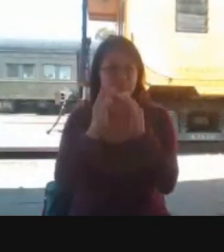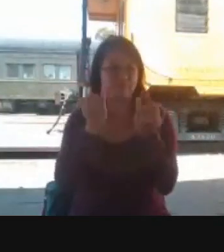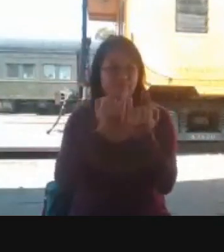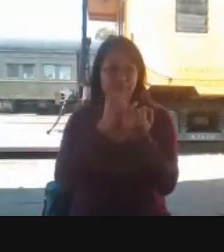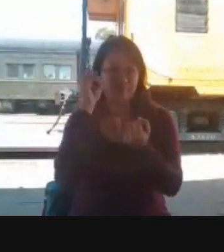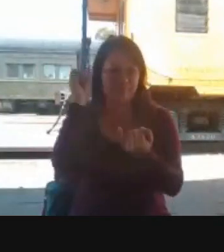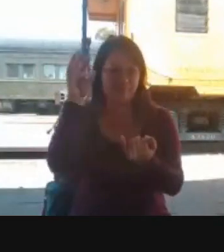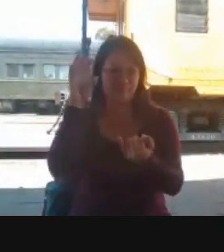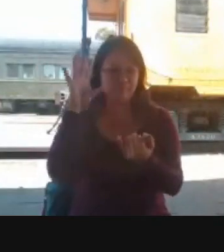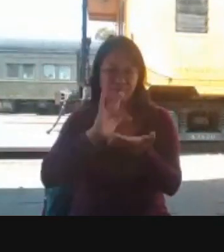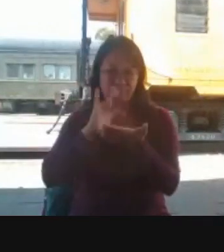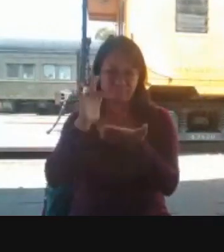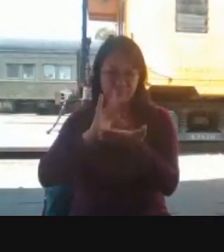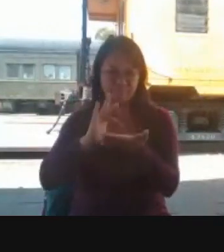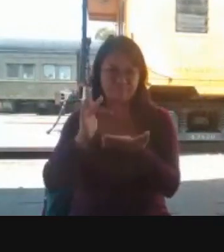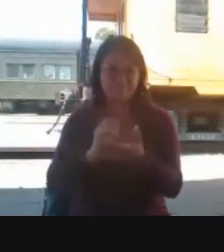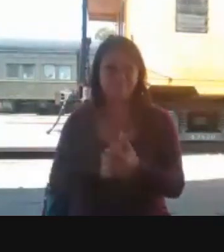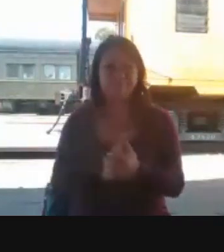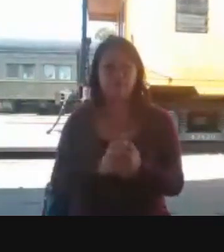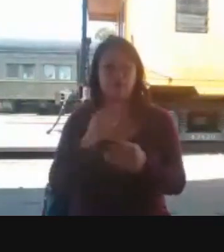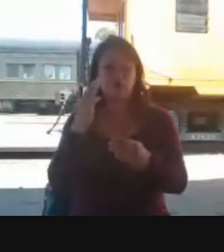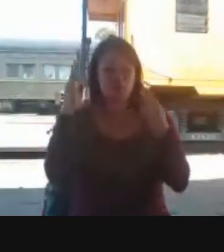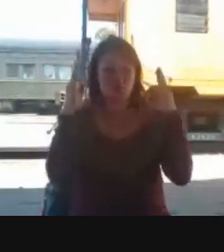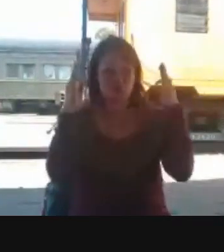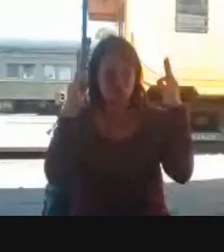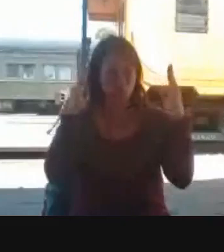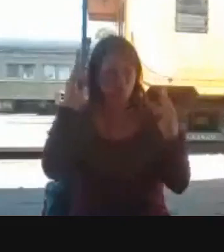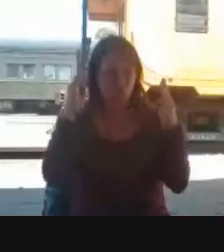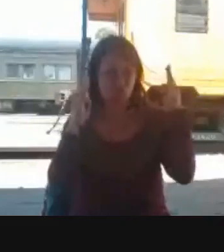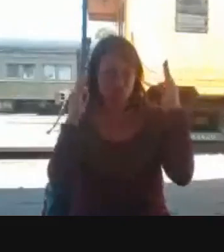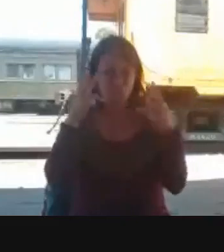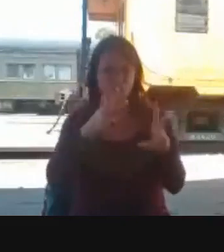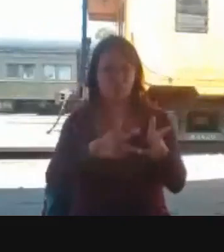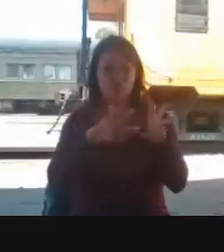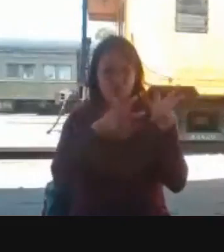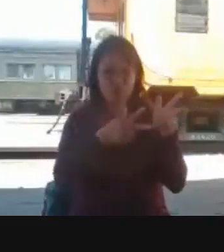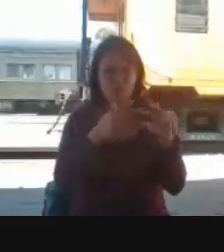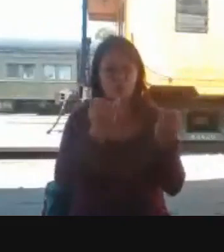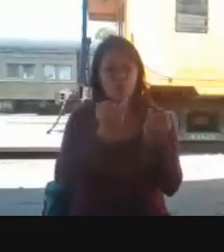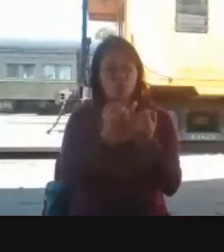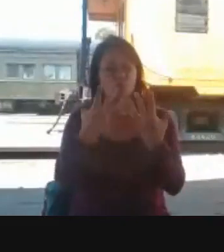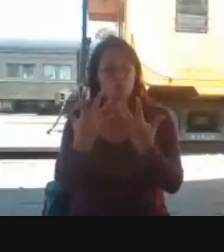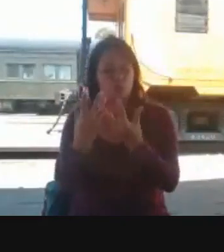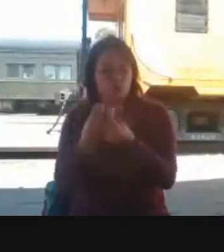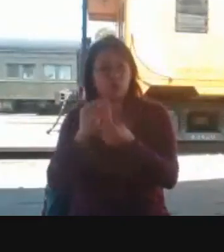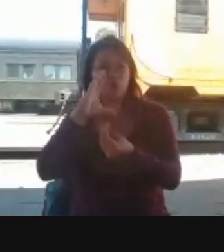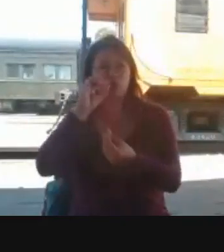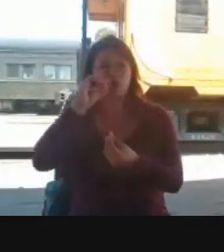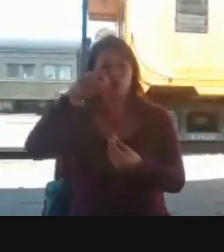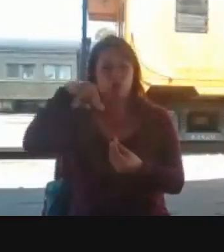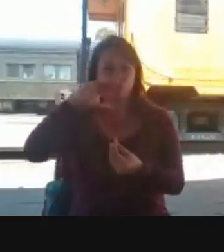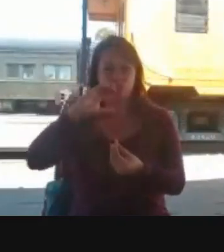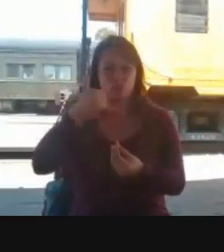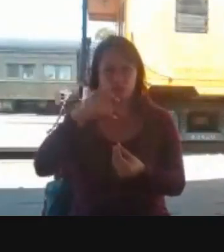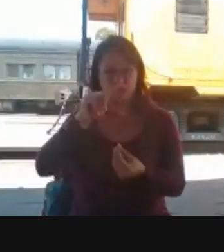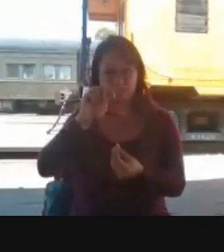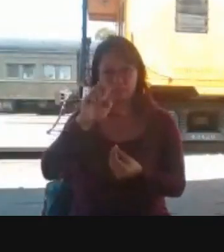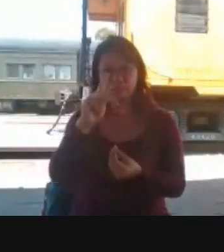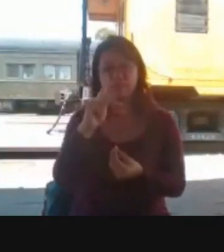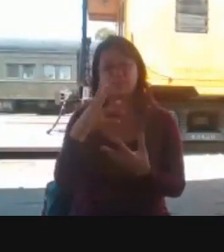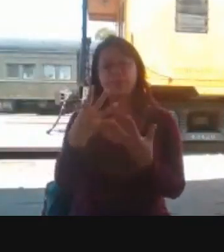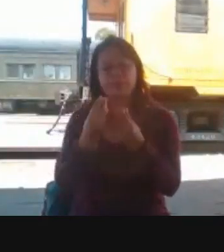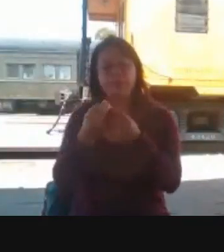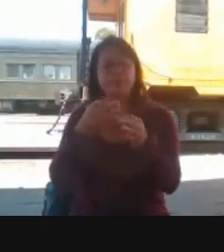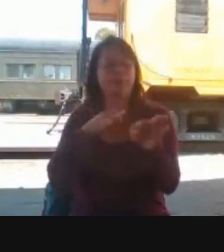forma virtual, el Museo Nacional de los Ferrocarriles Mexicanos y el Consejo de Ciencia y Tecnología del Estado de Puebla continúan con